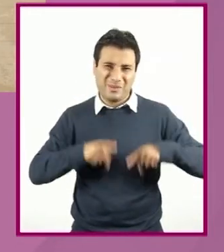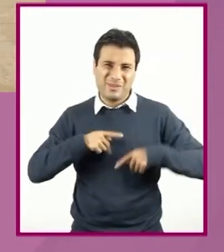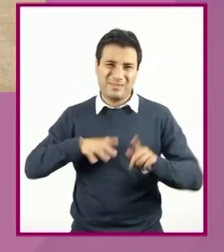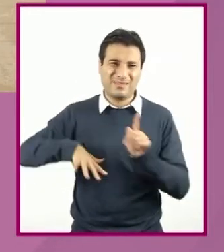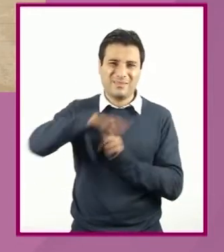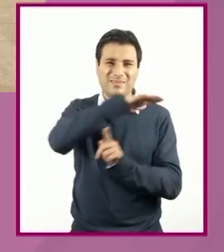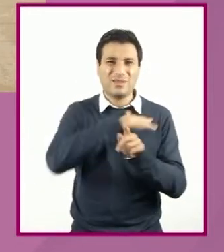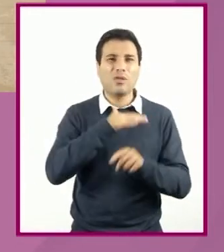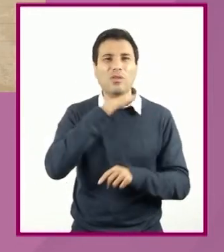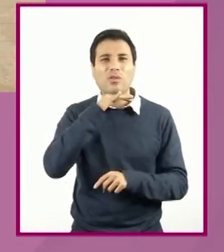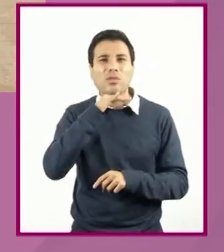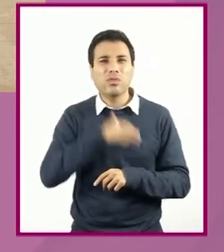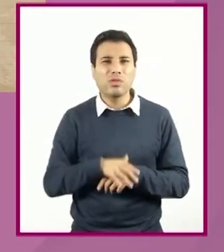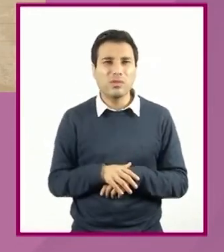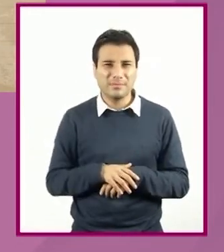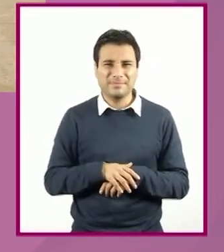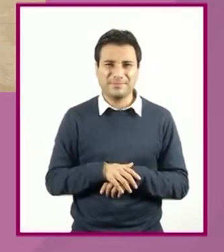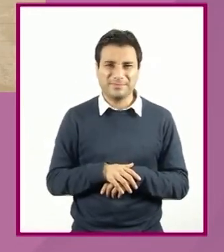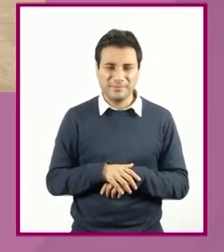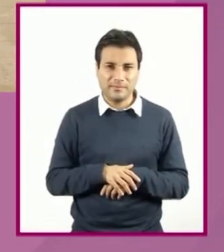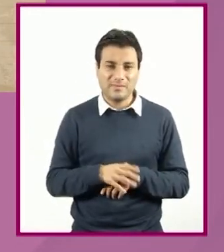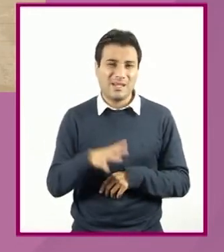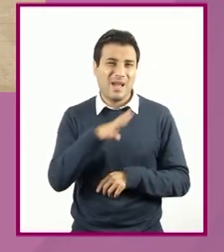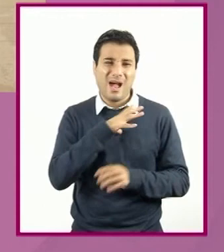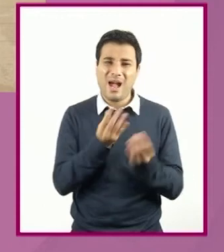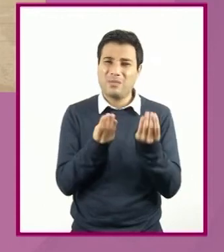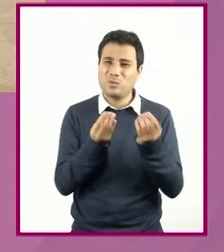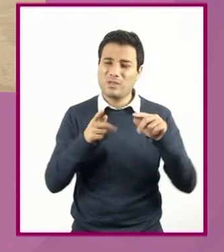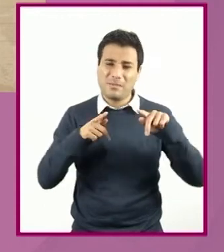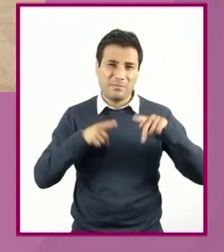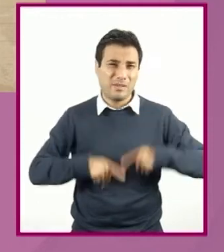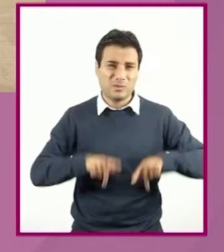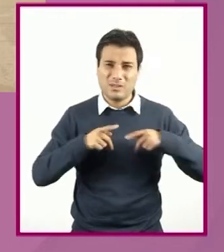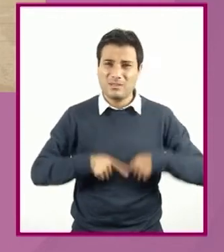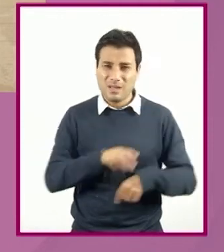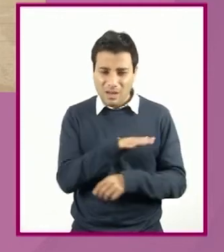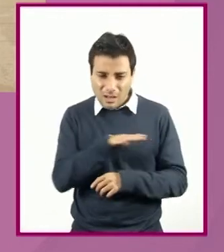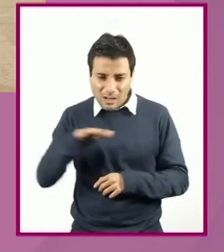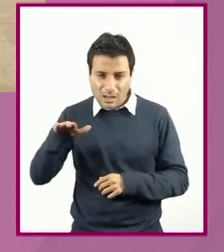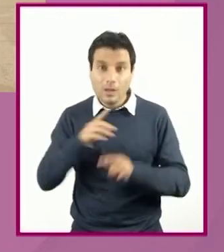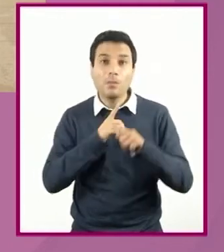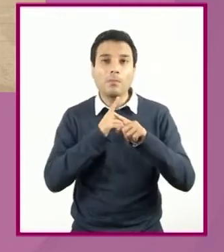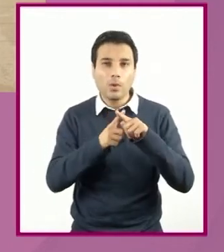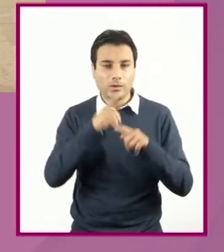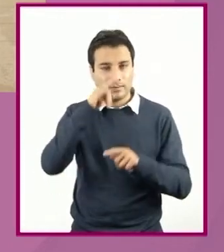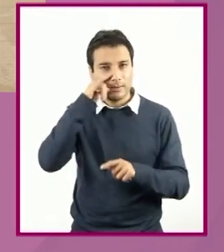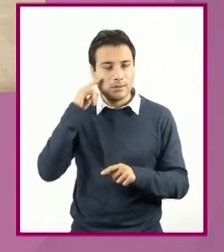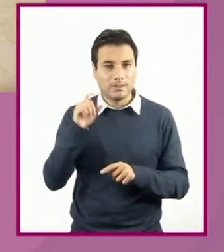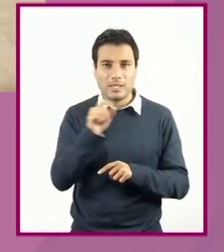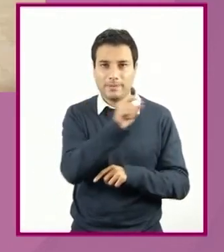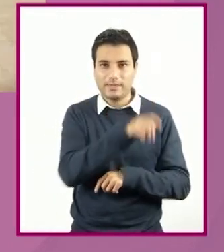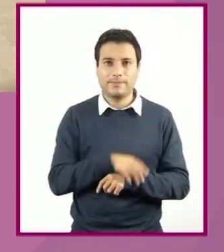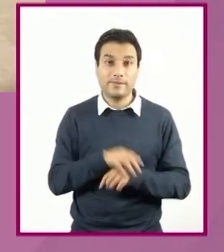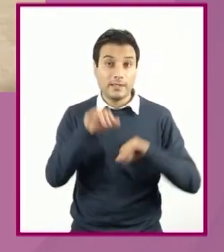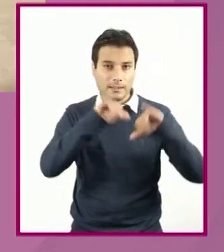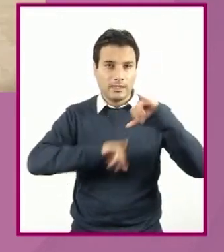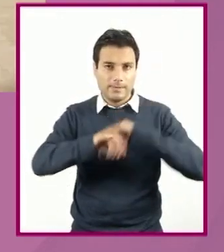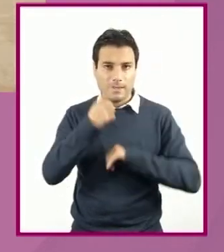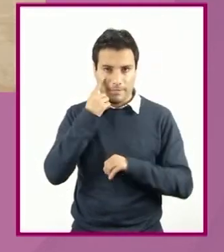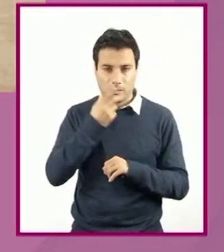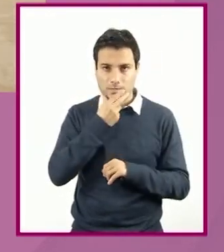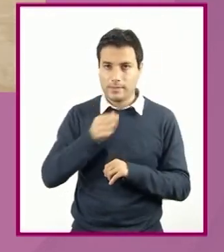higiénicas en que se practicaban las cirugías, había muchos fallecimientos debido a los gérmenes. En química, John